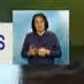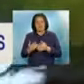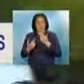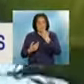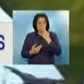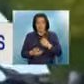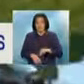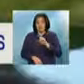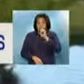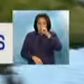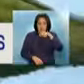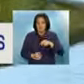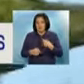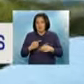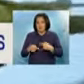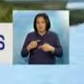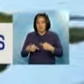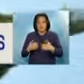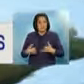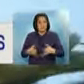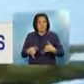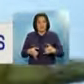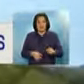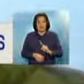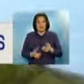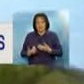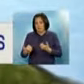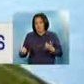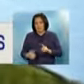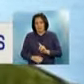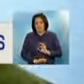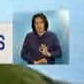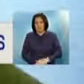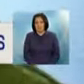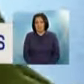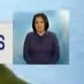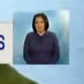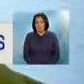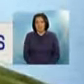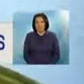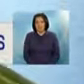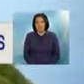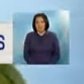Perro y Lorito juegan todos los días sin que nadie los separe.